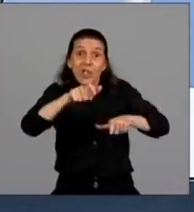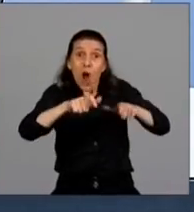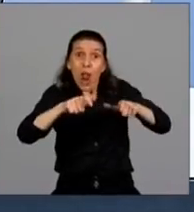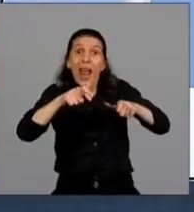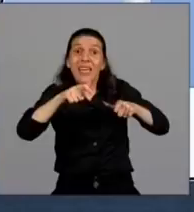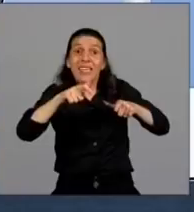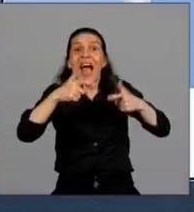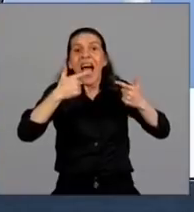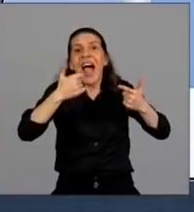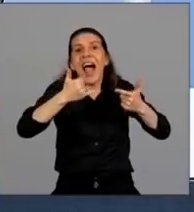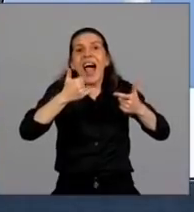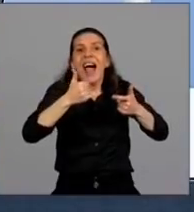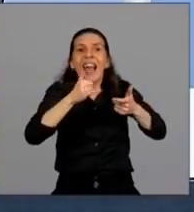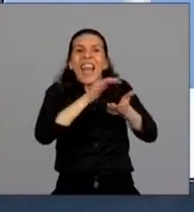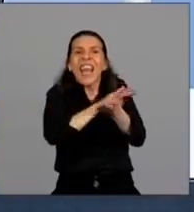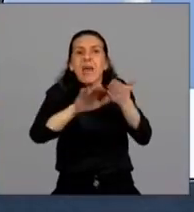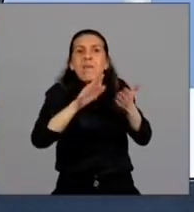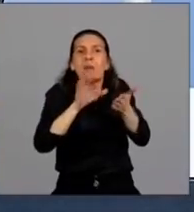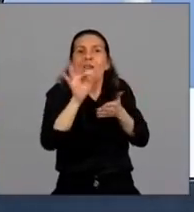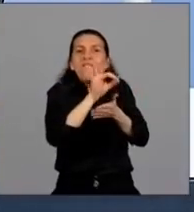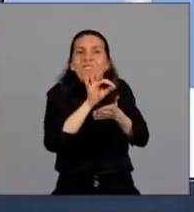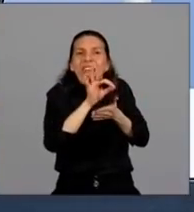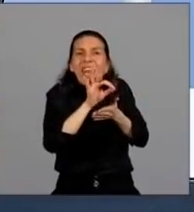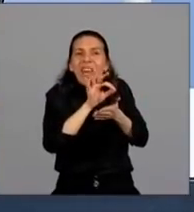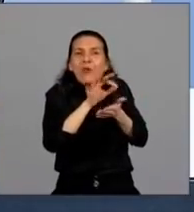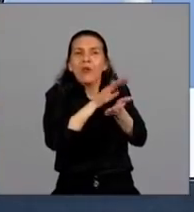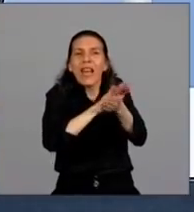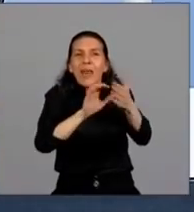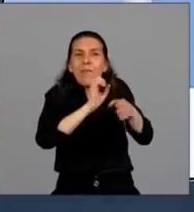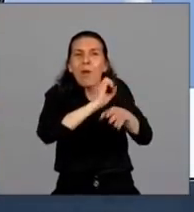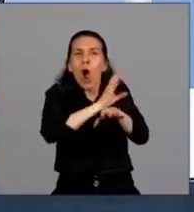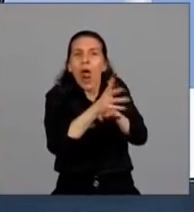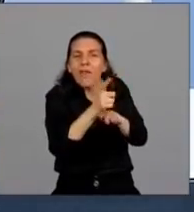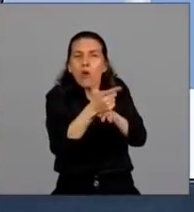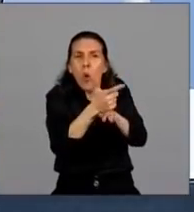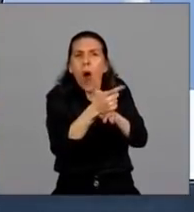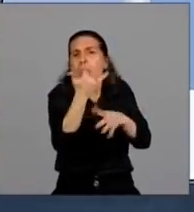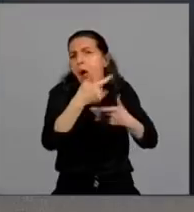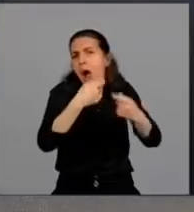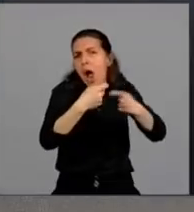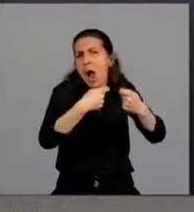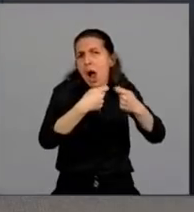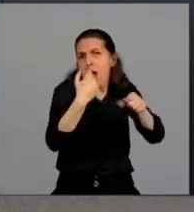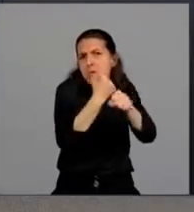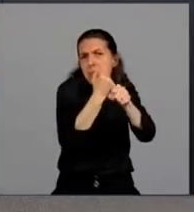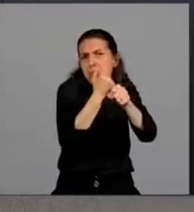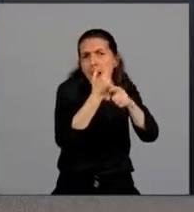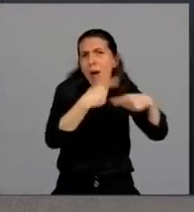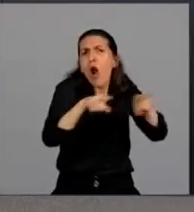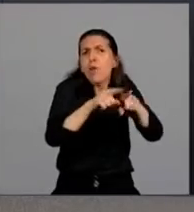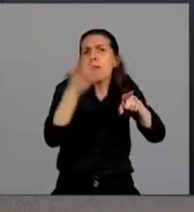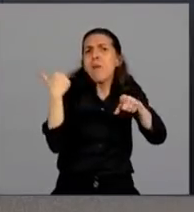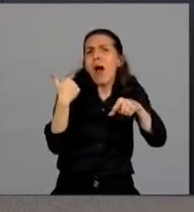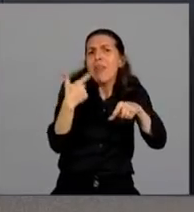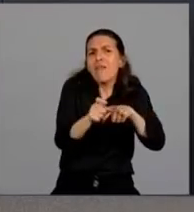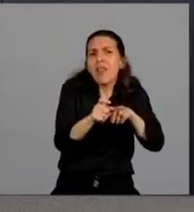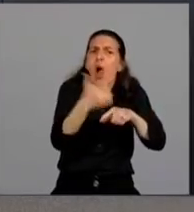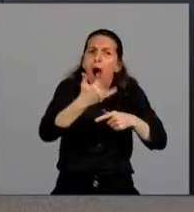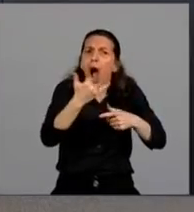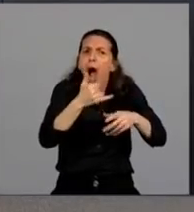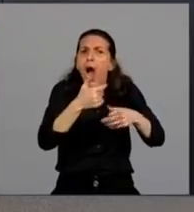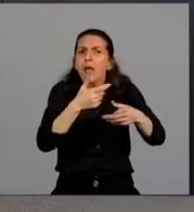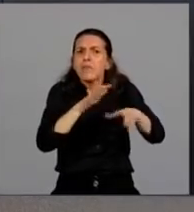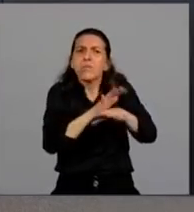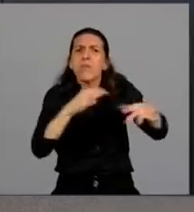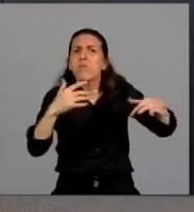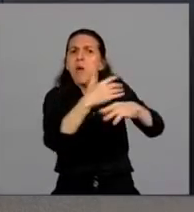virus o no hay casos, la verdad es que hay actividad económica, como mostró recién el video, funcionando con